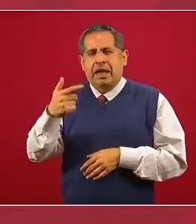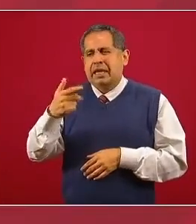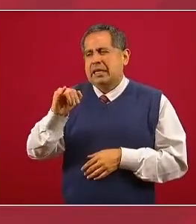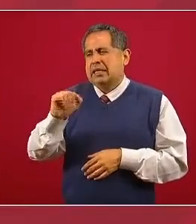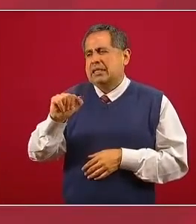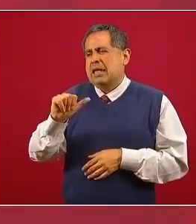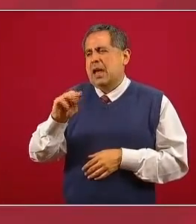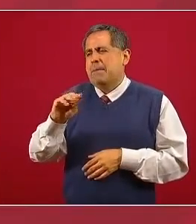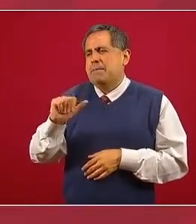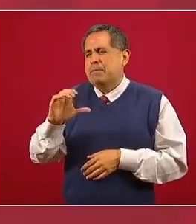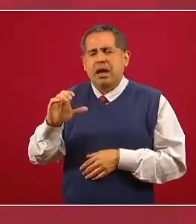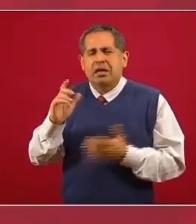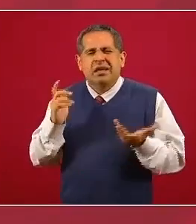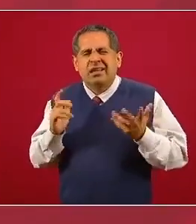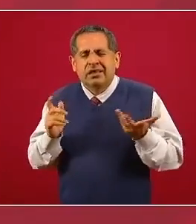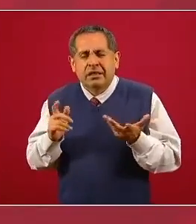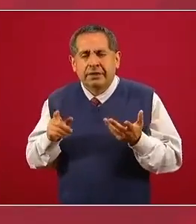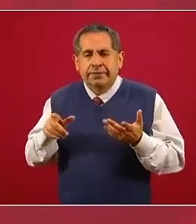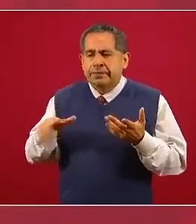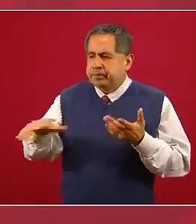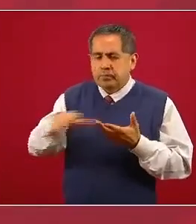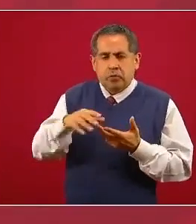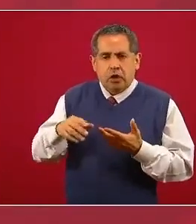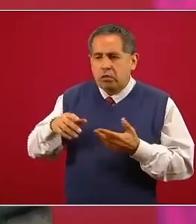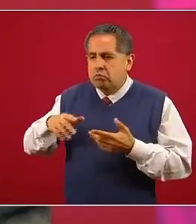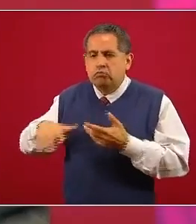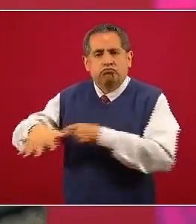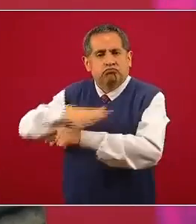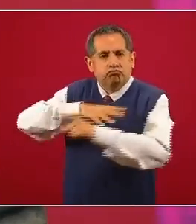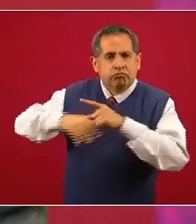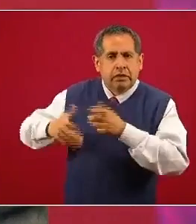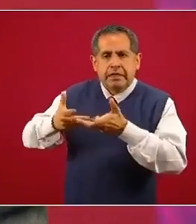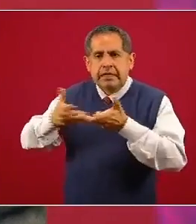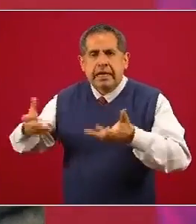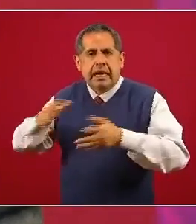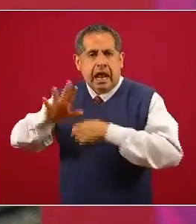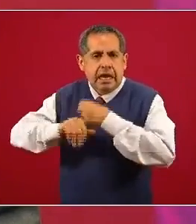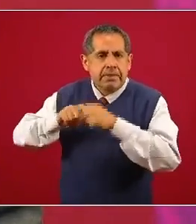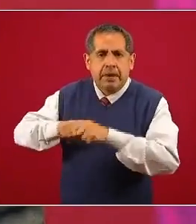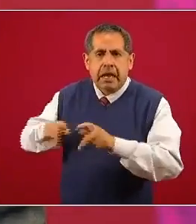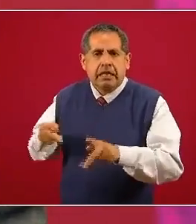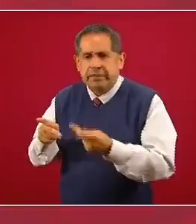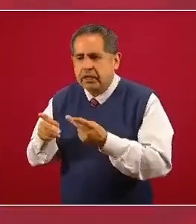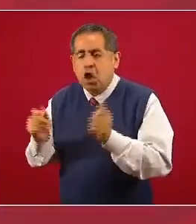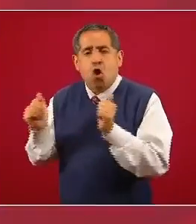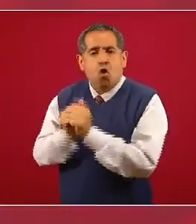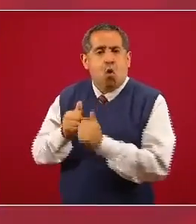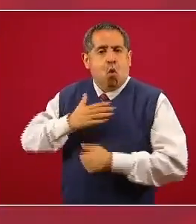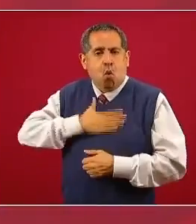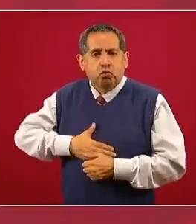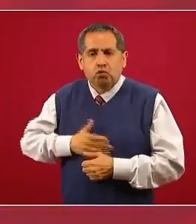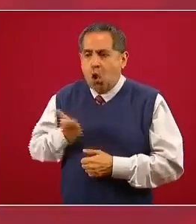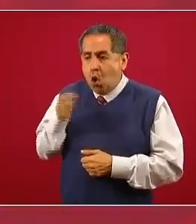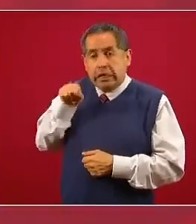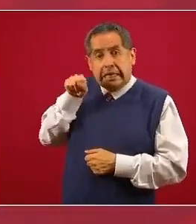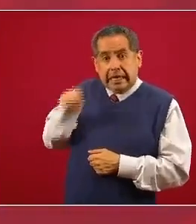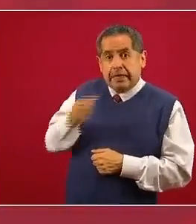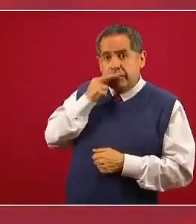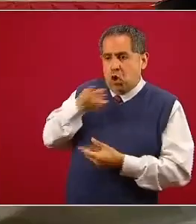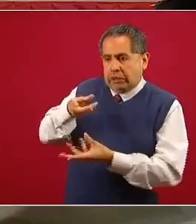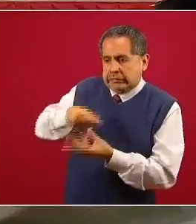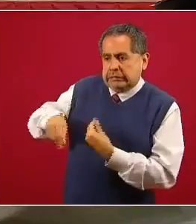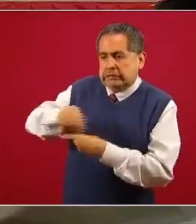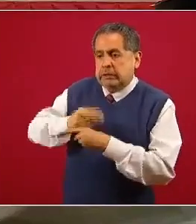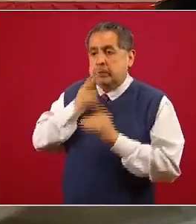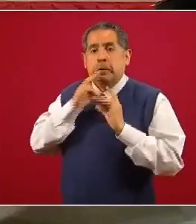que es lograr un sistema agroalimentario saludable, justo, sostenible